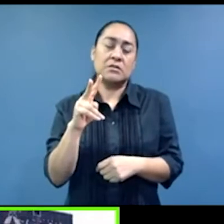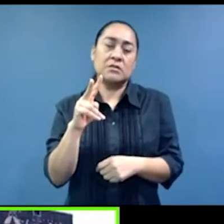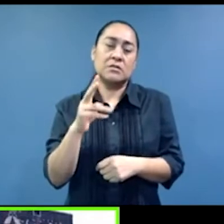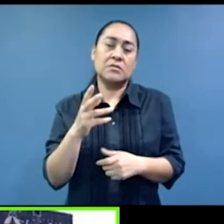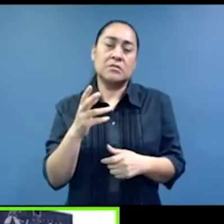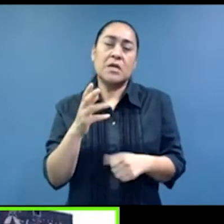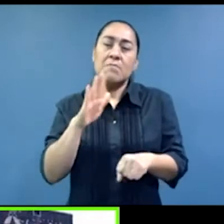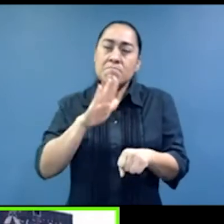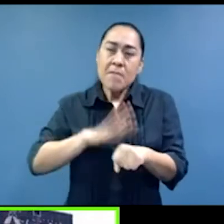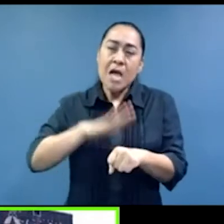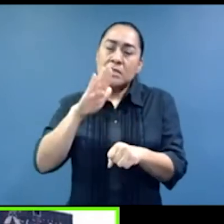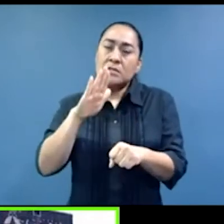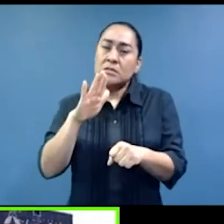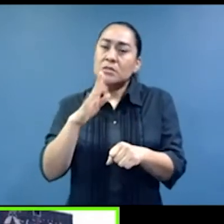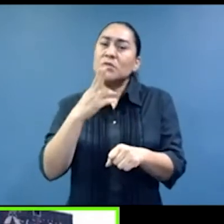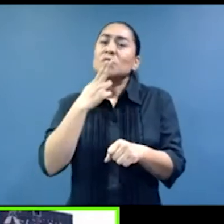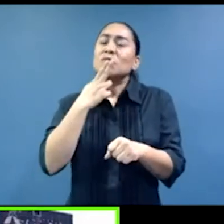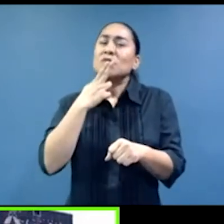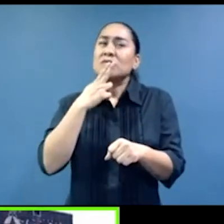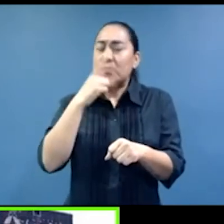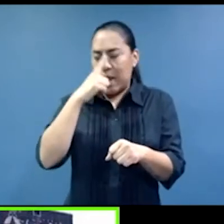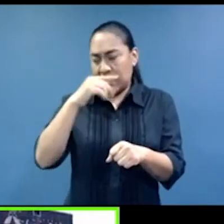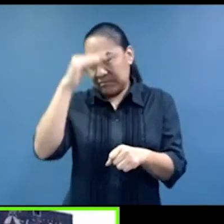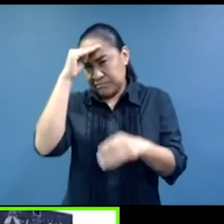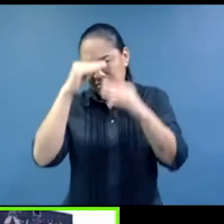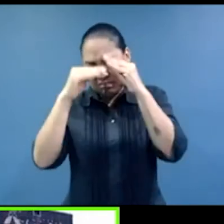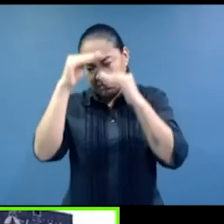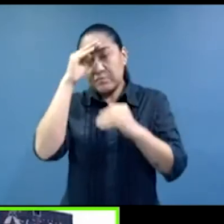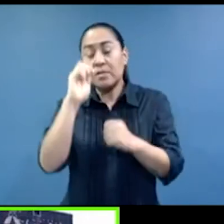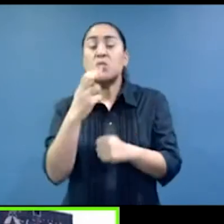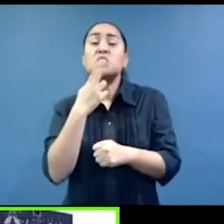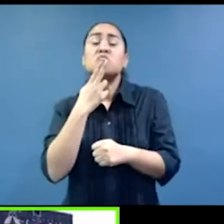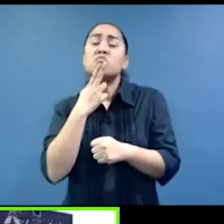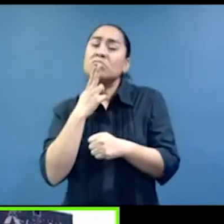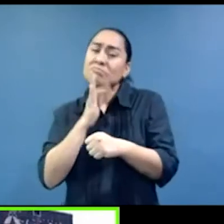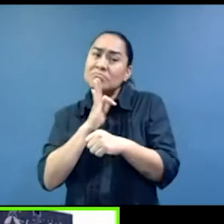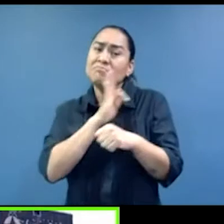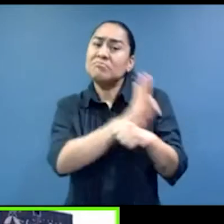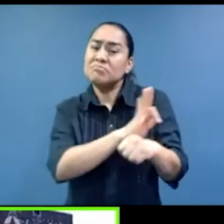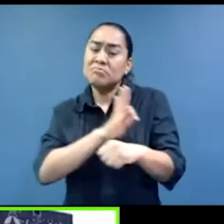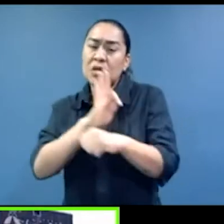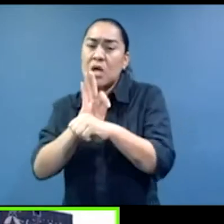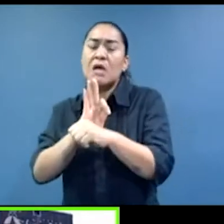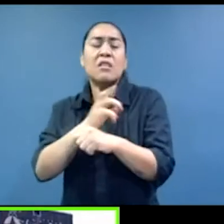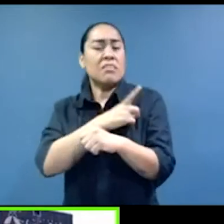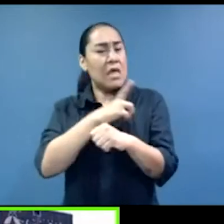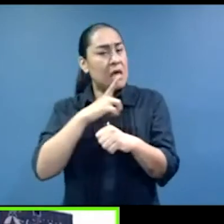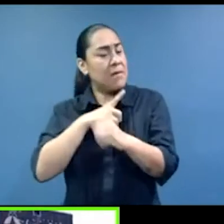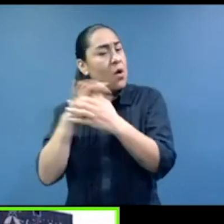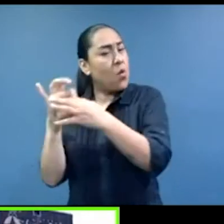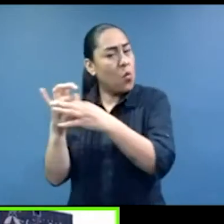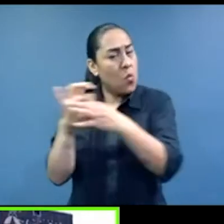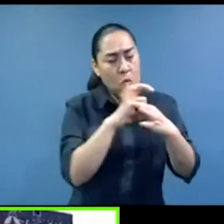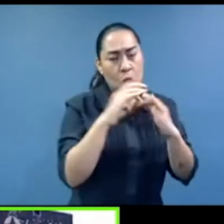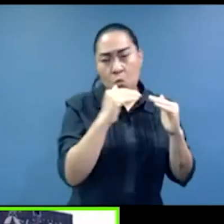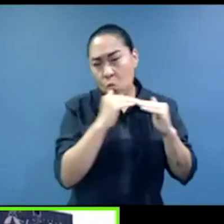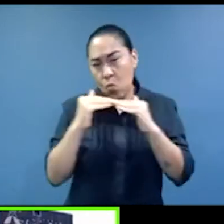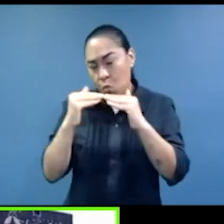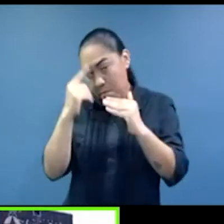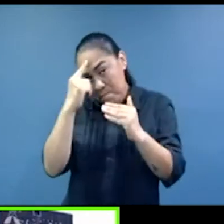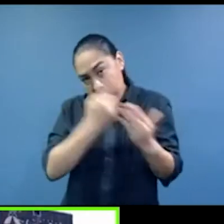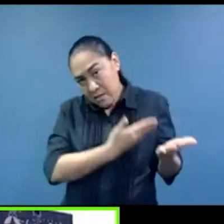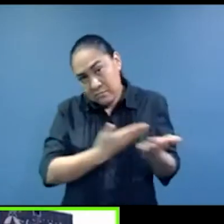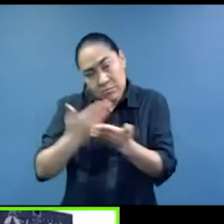de reflexión, es el beneficio igualitario que tenemos para acceder a los avances de la ciencia y